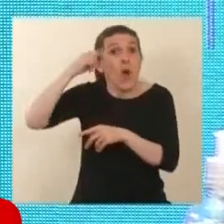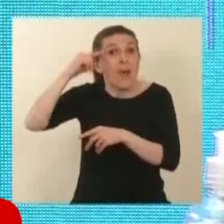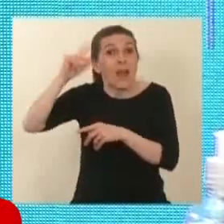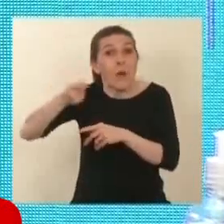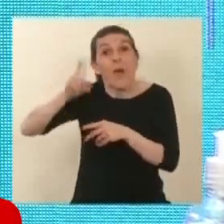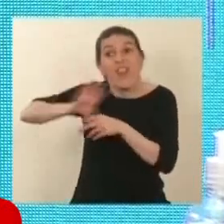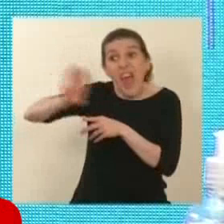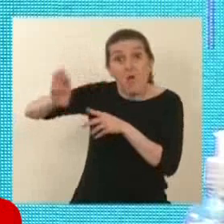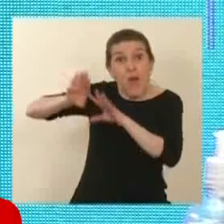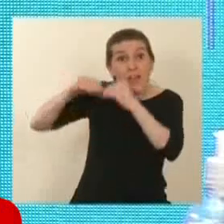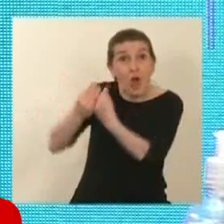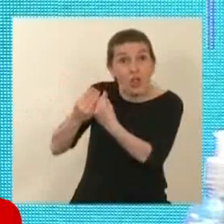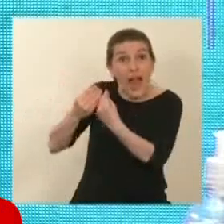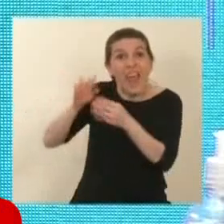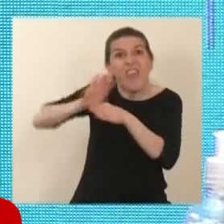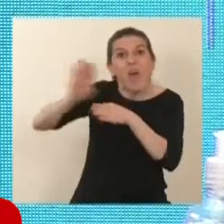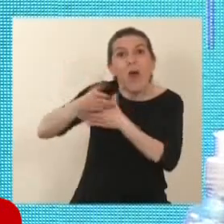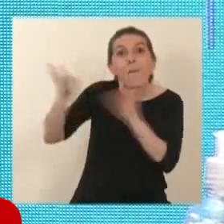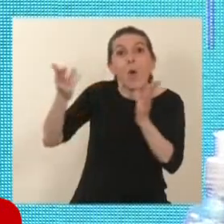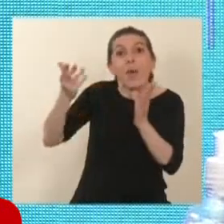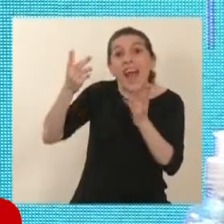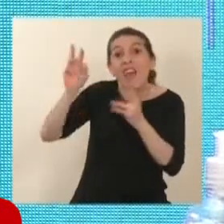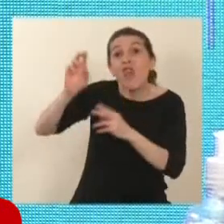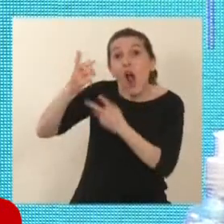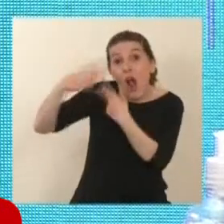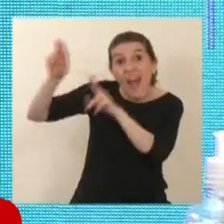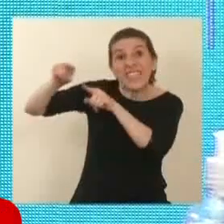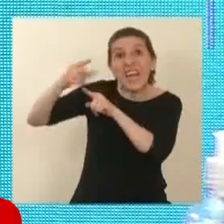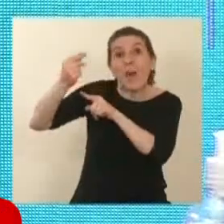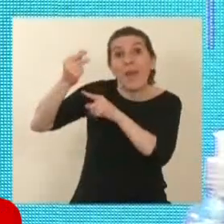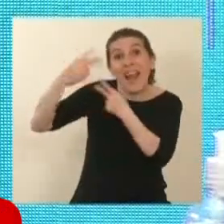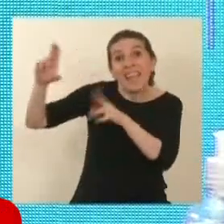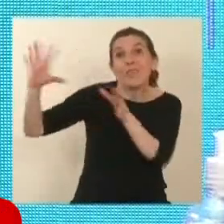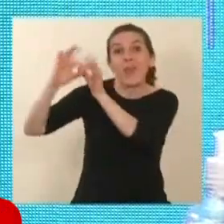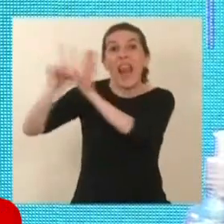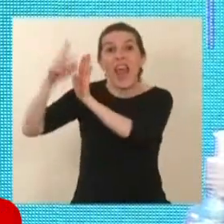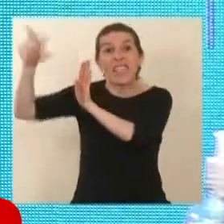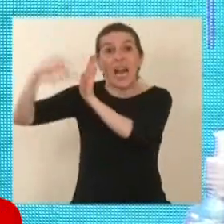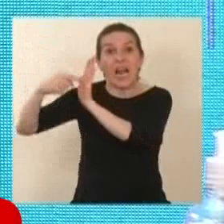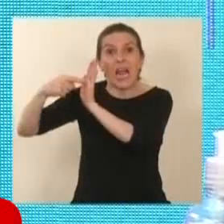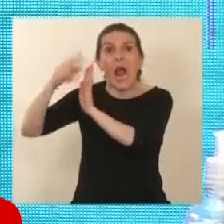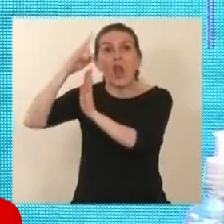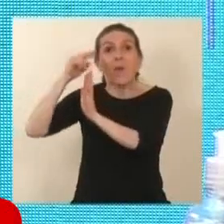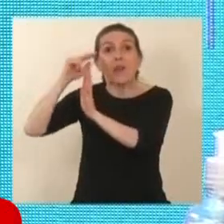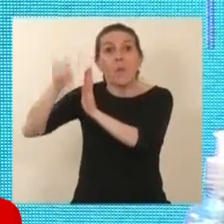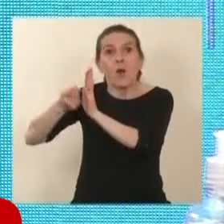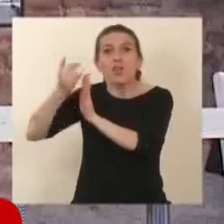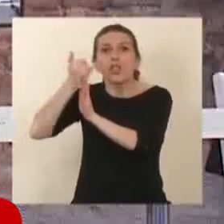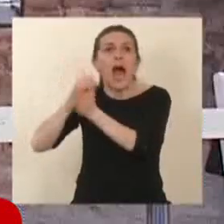la deuda pública en moneda extranjera, bajo ley extranjera, ya ha quedado